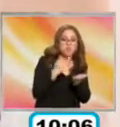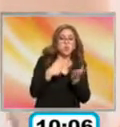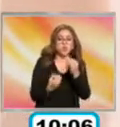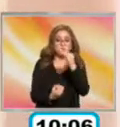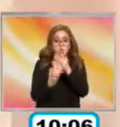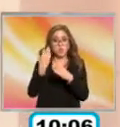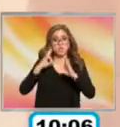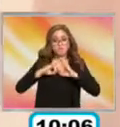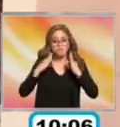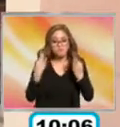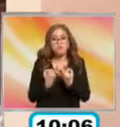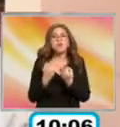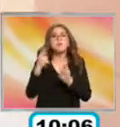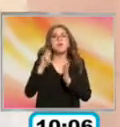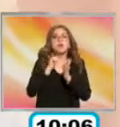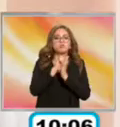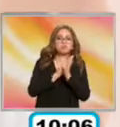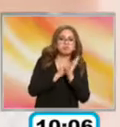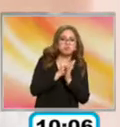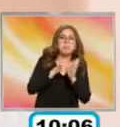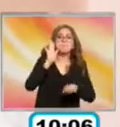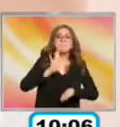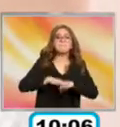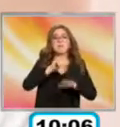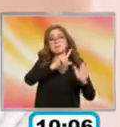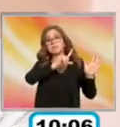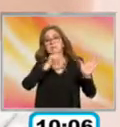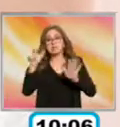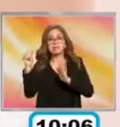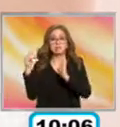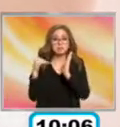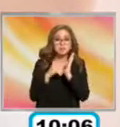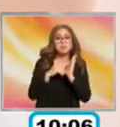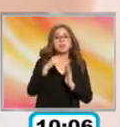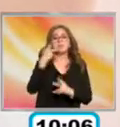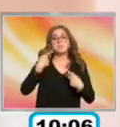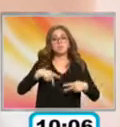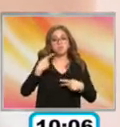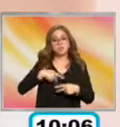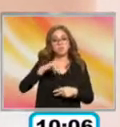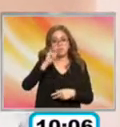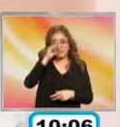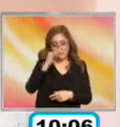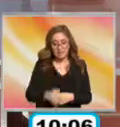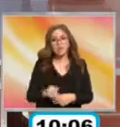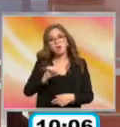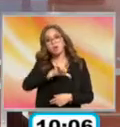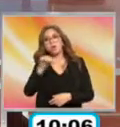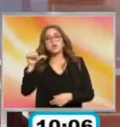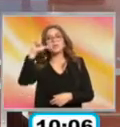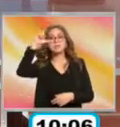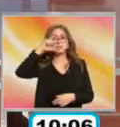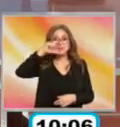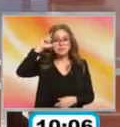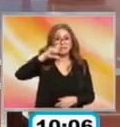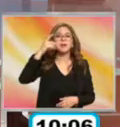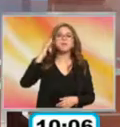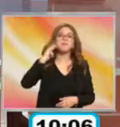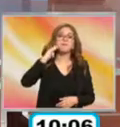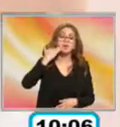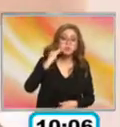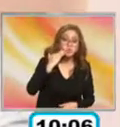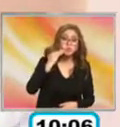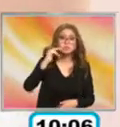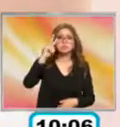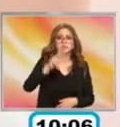era a través de YouTube. Tenemos más de 700,000 suscriptores en Instagram, tenemos también una gran familia en Facebook y soy un